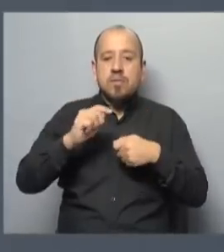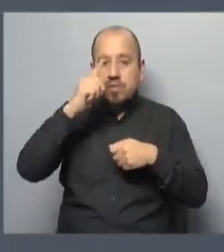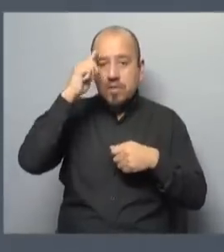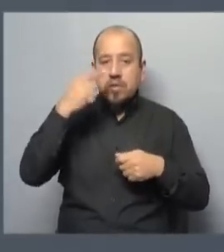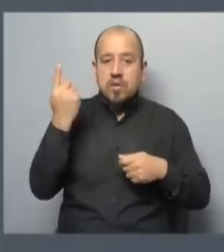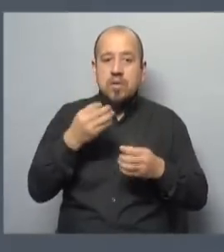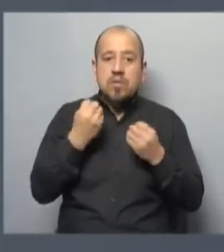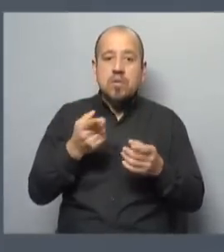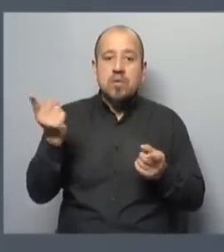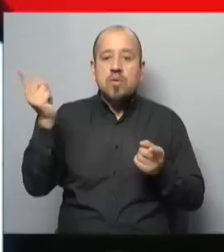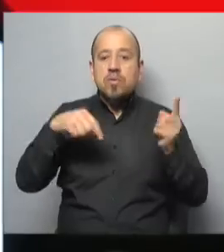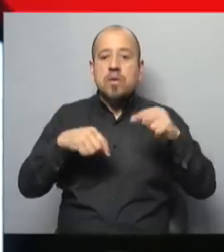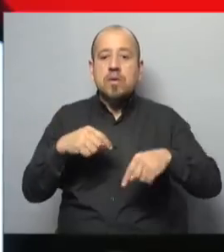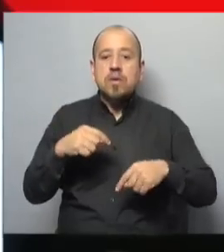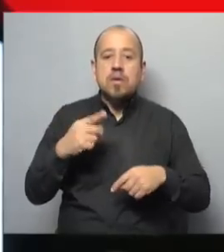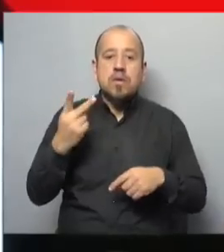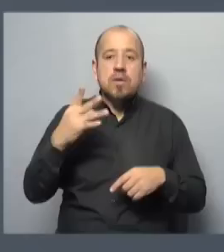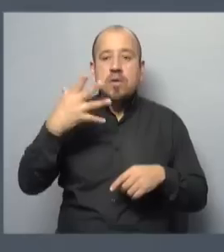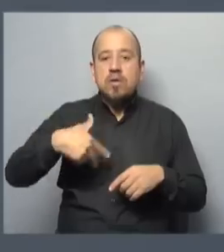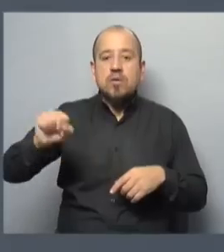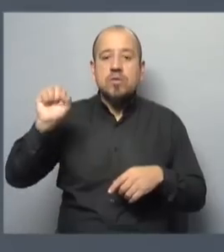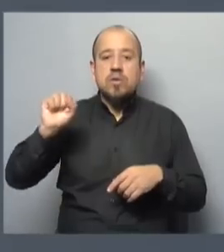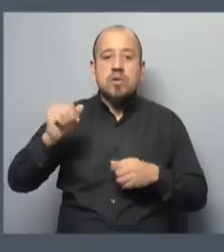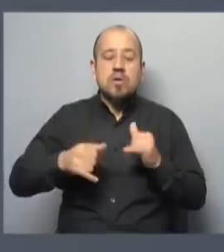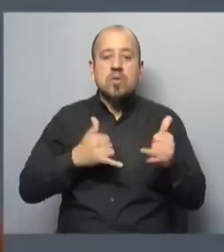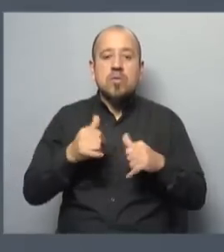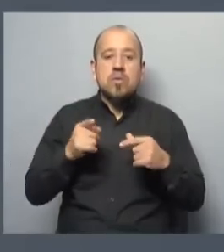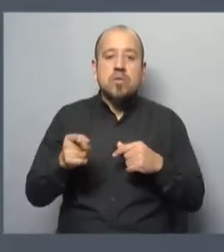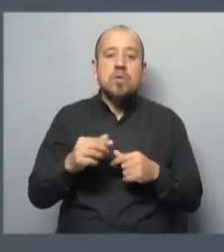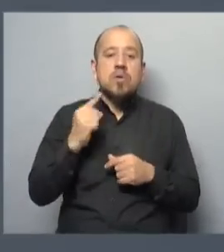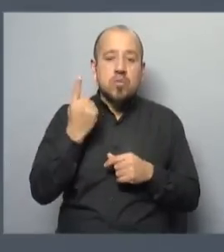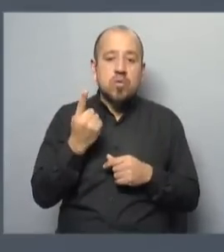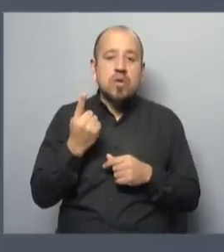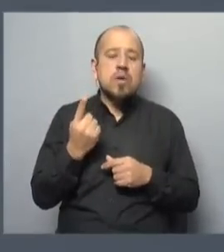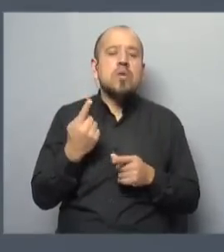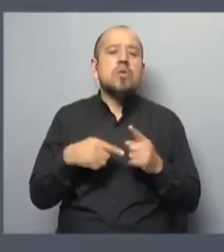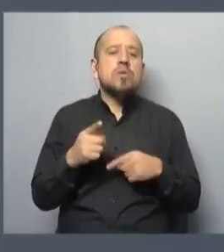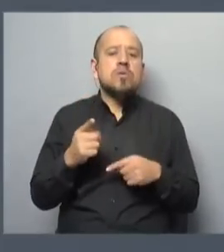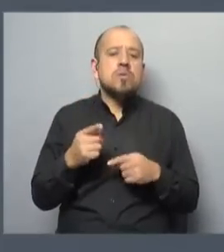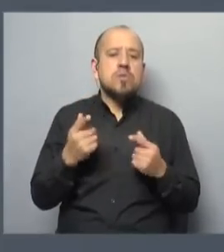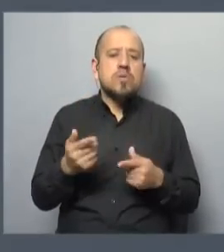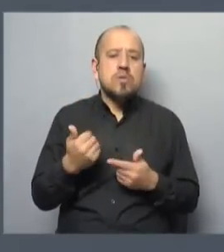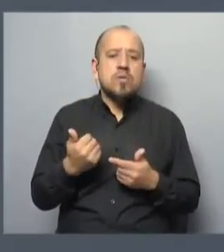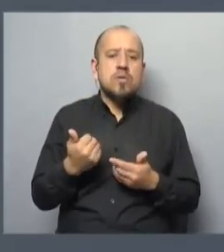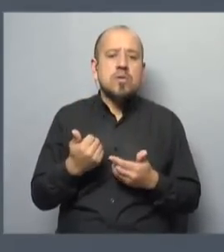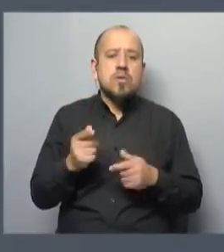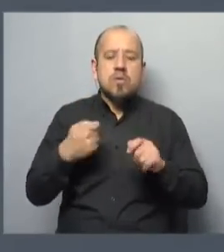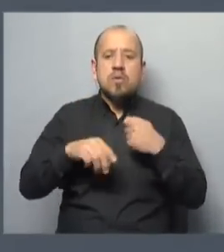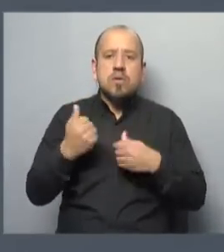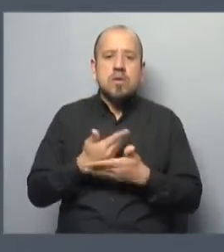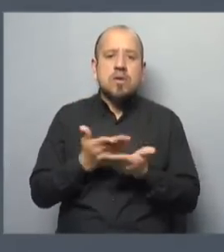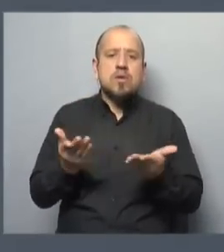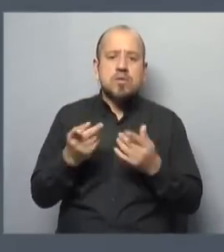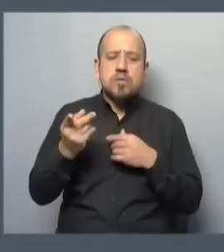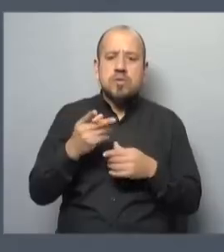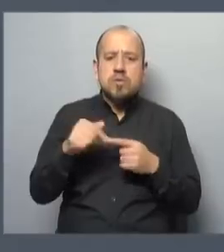vienen después con dos pesos nos llevará todos los jugadores esa es una de las razones entonces cómo vamos a hacer ese producto como no va a mejorar